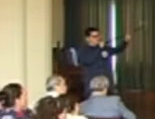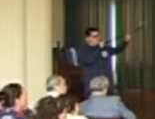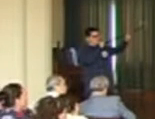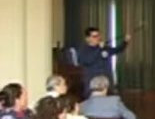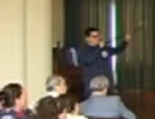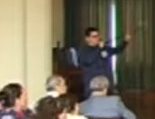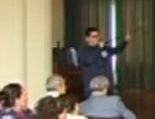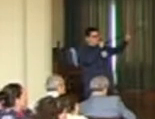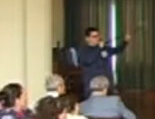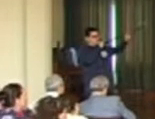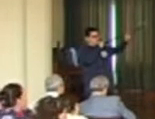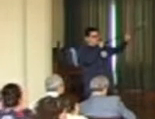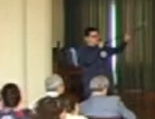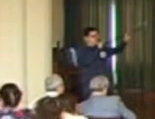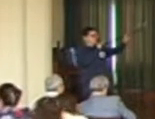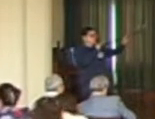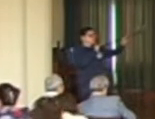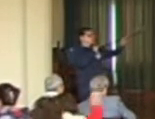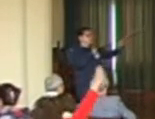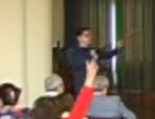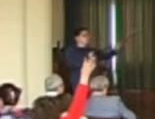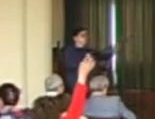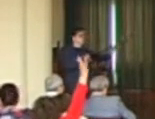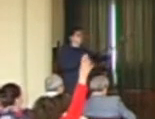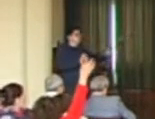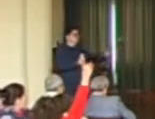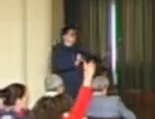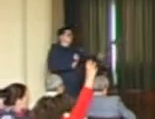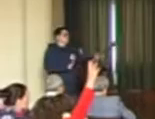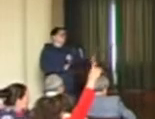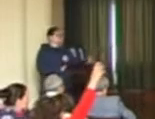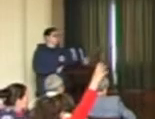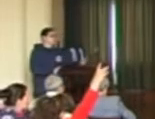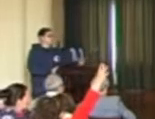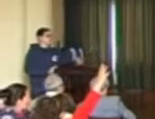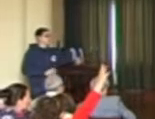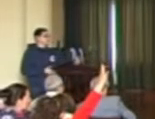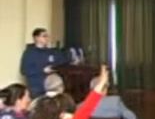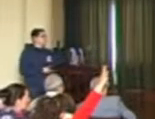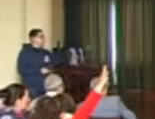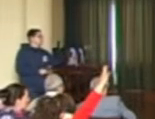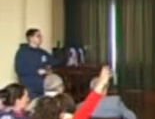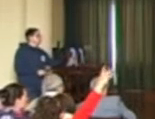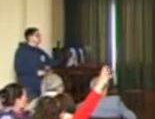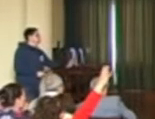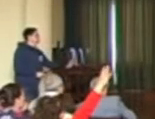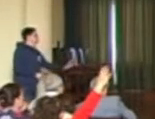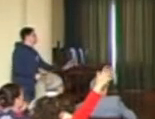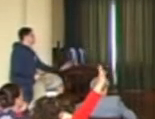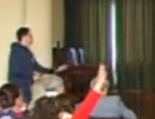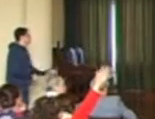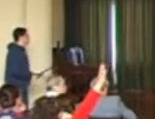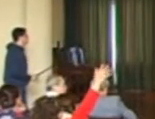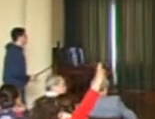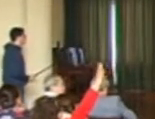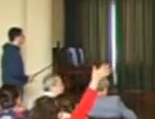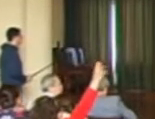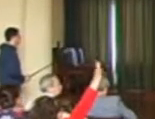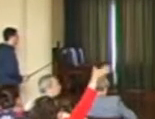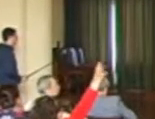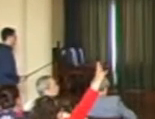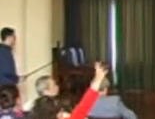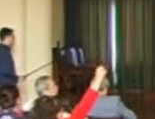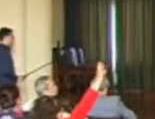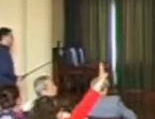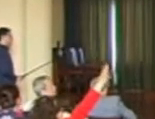queja, disculpe, señor alcalde, muchas gracias. Nunca son quejas, sino son temas participativos. Y yo siempre